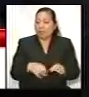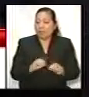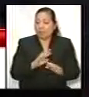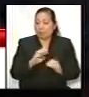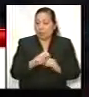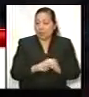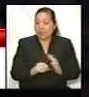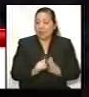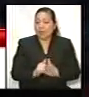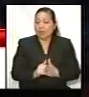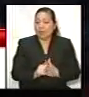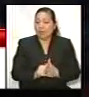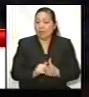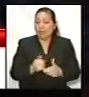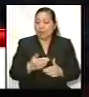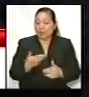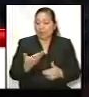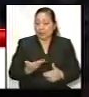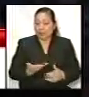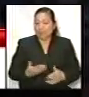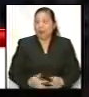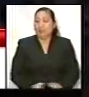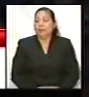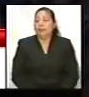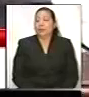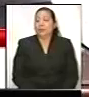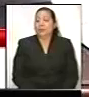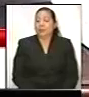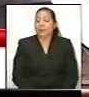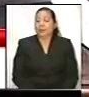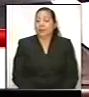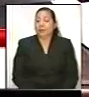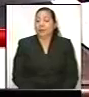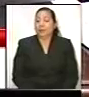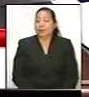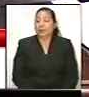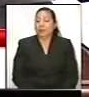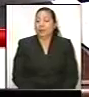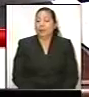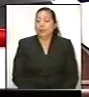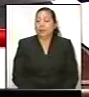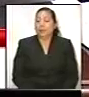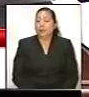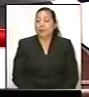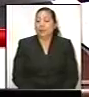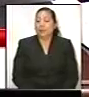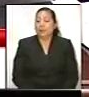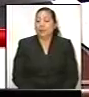el país en lo que es núcleos ejecutores. Muchas gracias. Muy bien. Chévere.